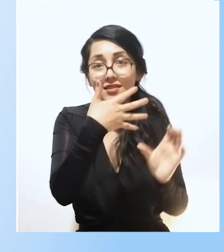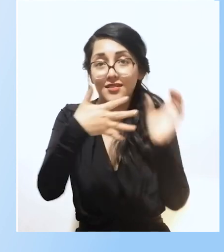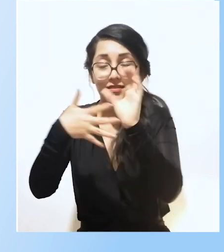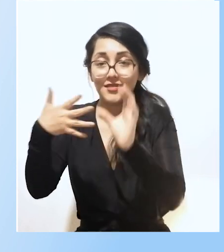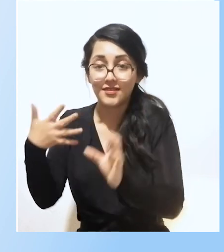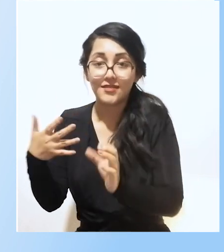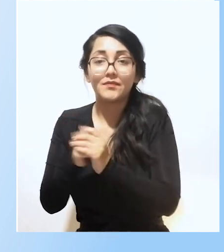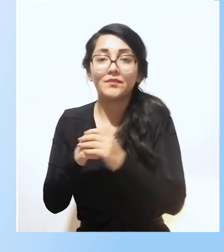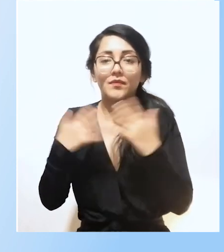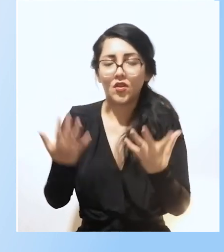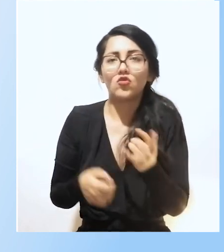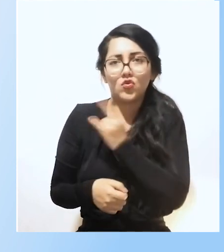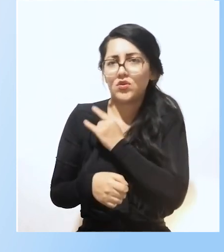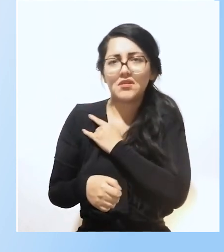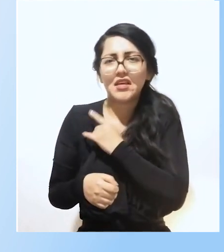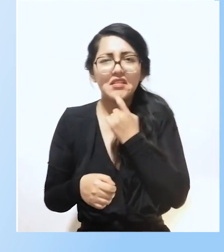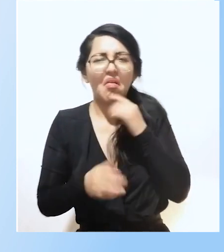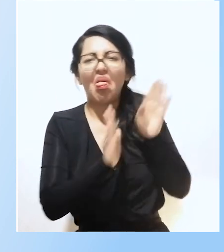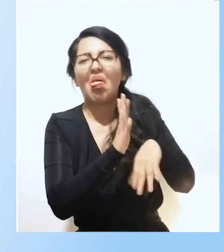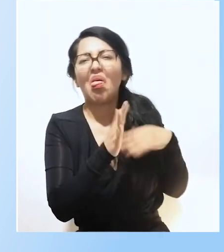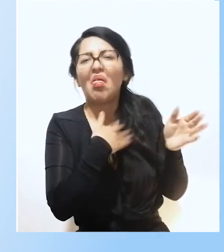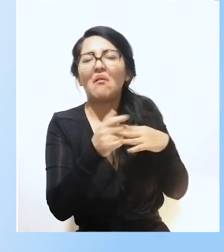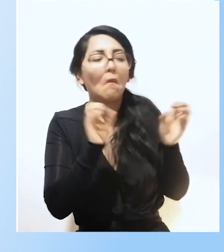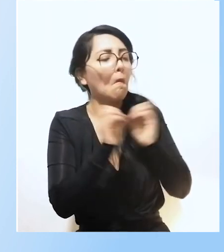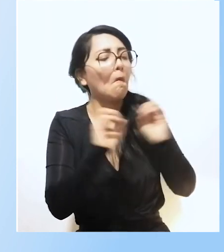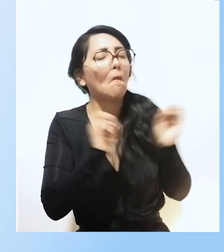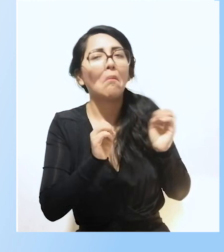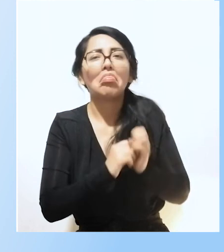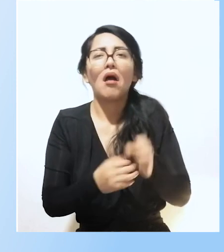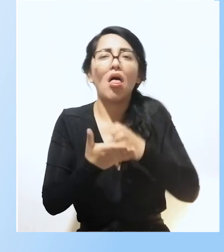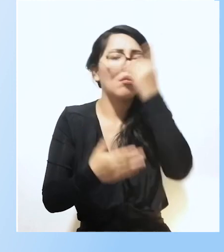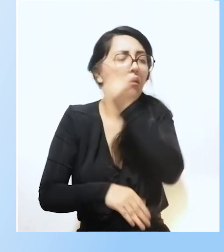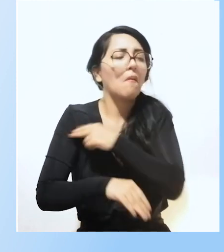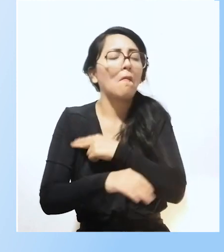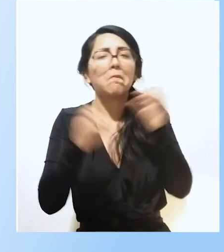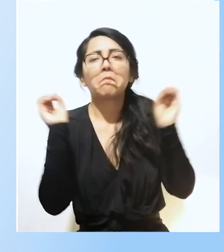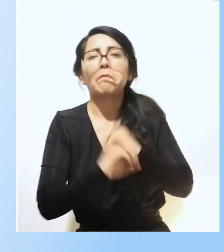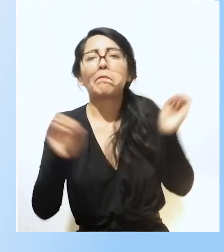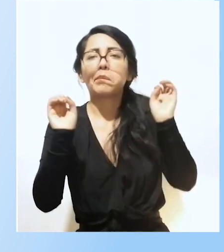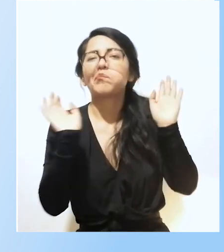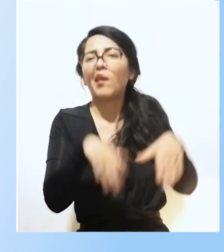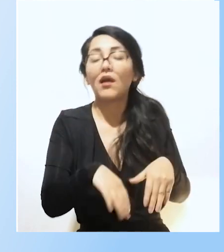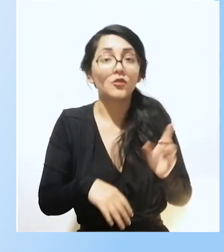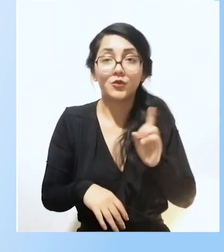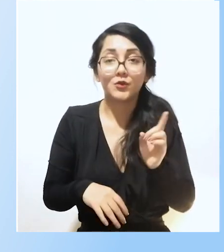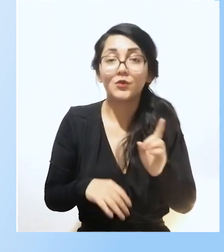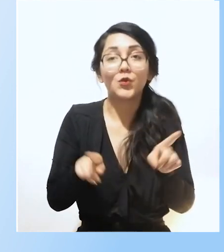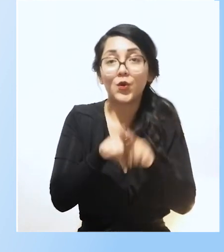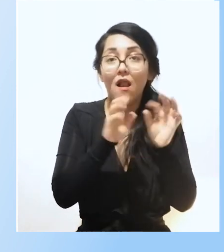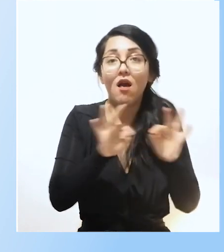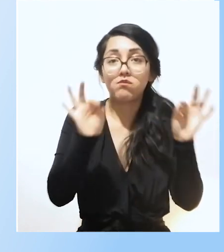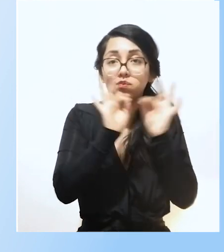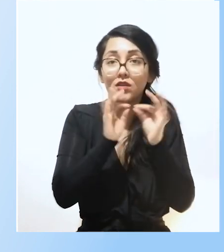Entonces, ni despreciemos la formación inicial, aunque no haya tenido nada de pedagogía hospitalaria, ni pensemos